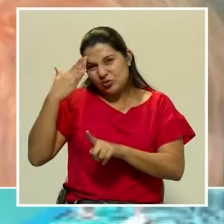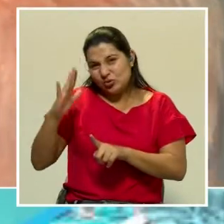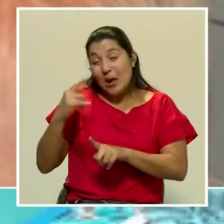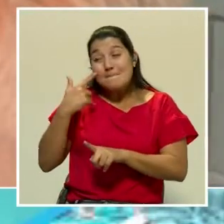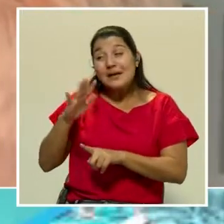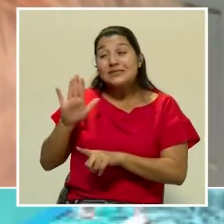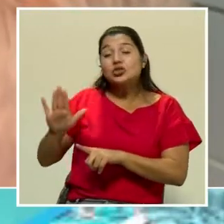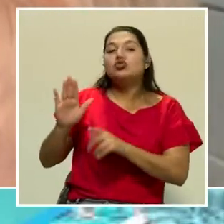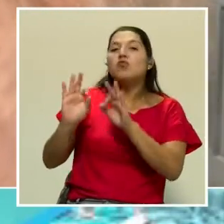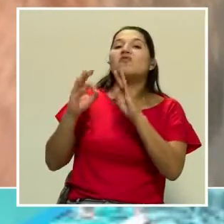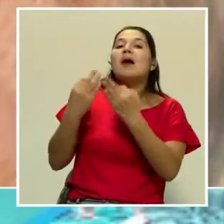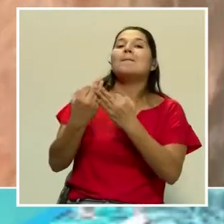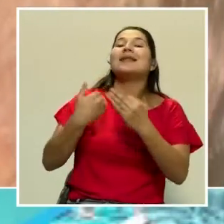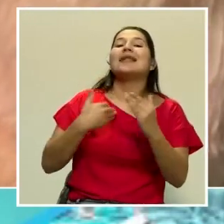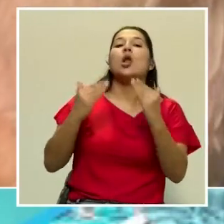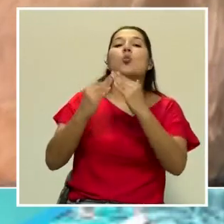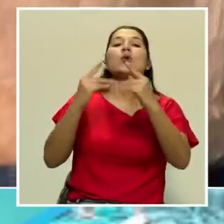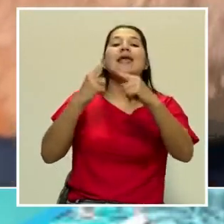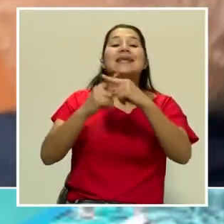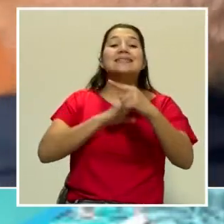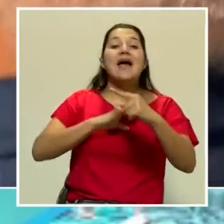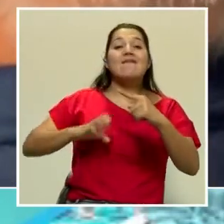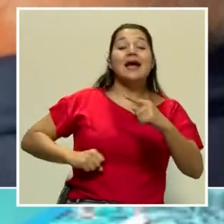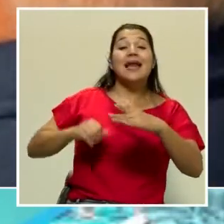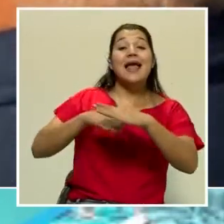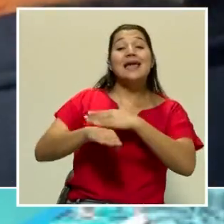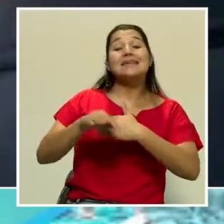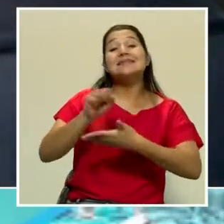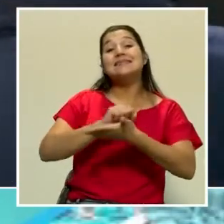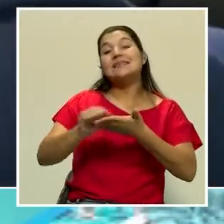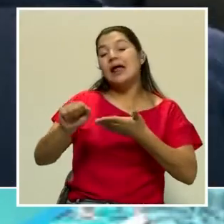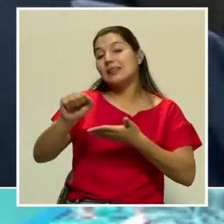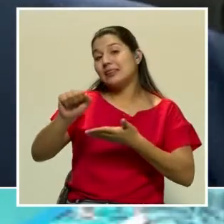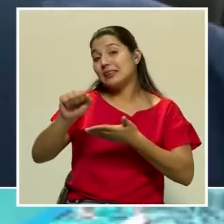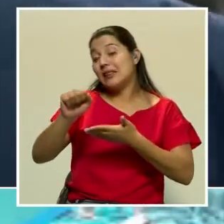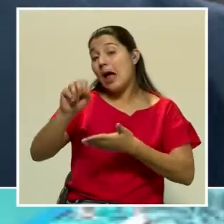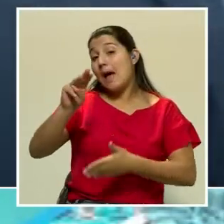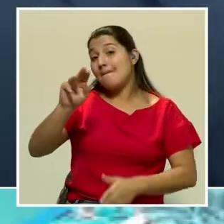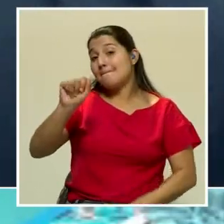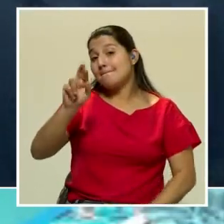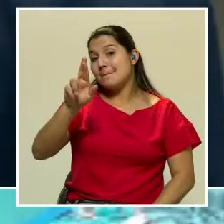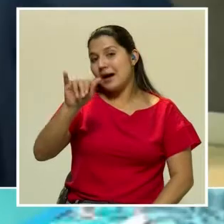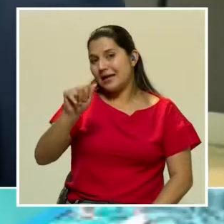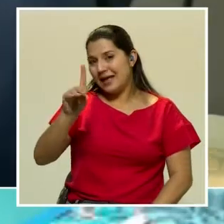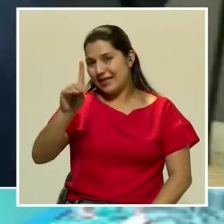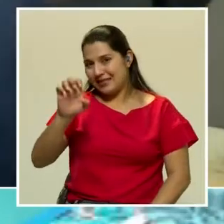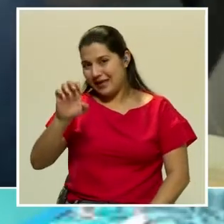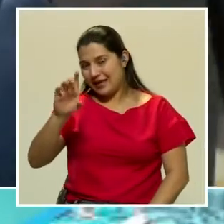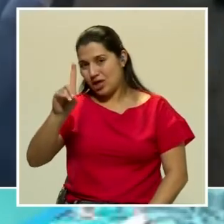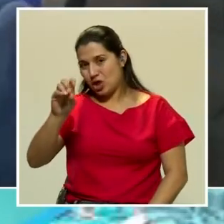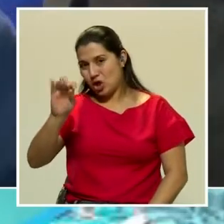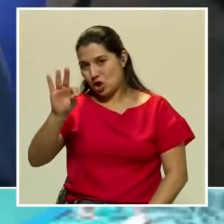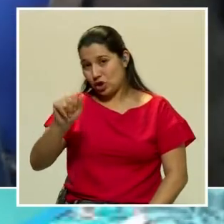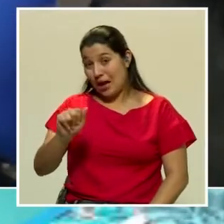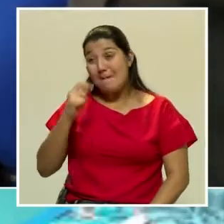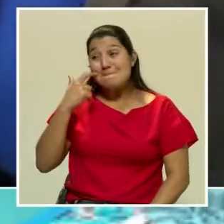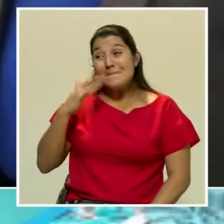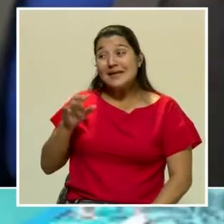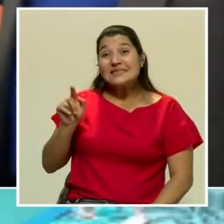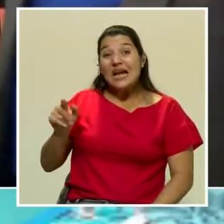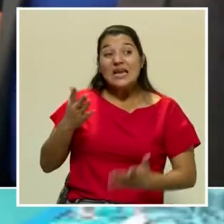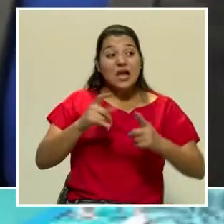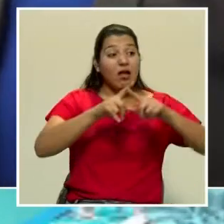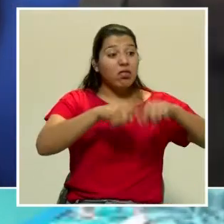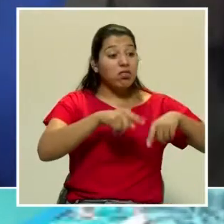en Santa María de Dota. Entonces ya vemos por qué es que lo hace, por sus creencias religiosas,